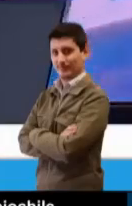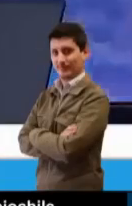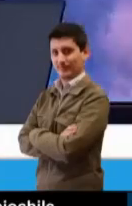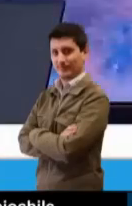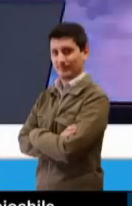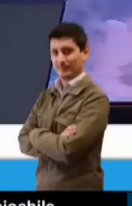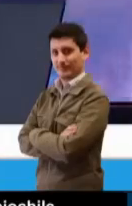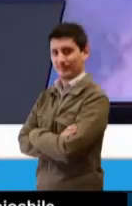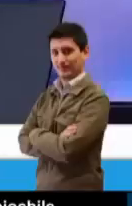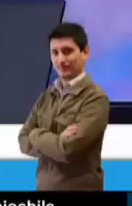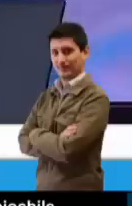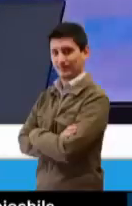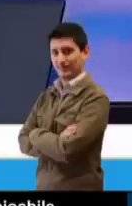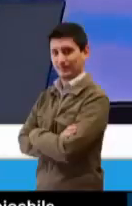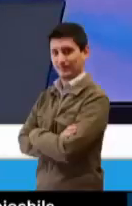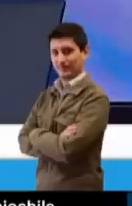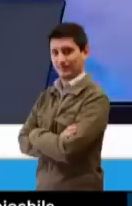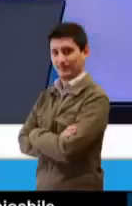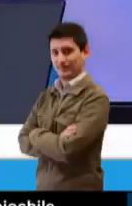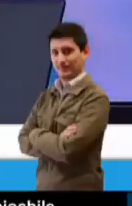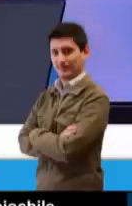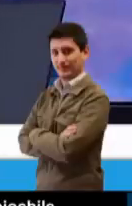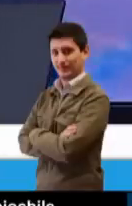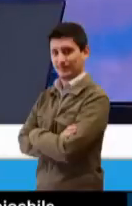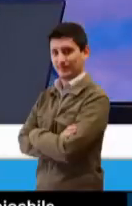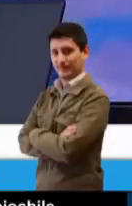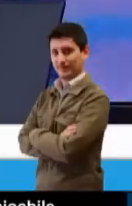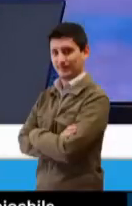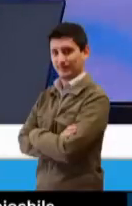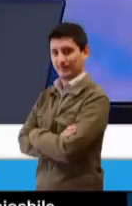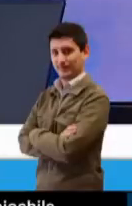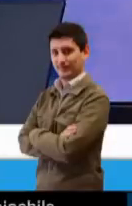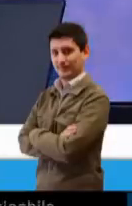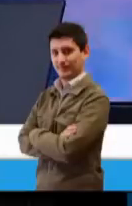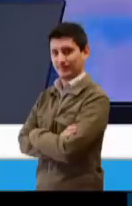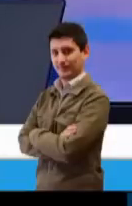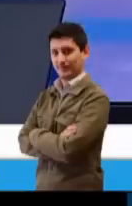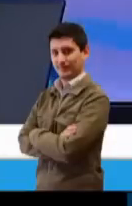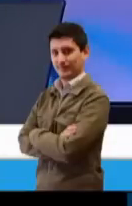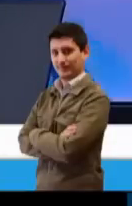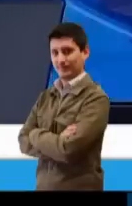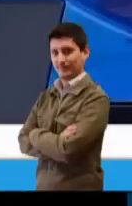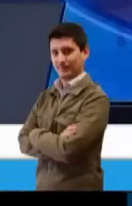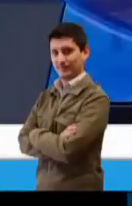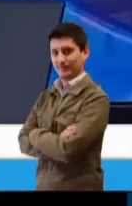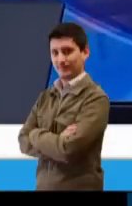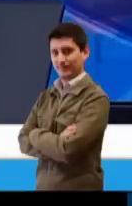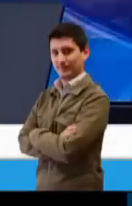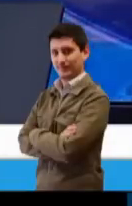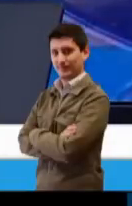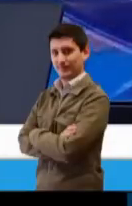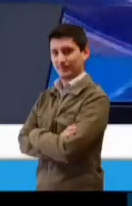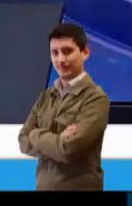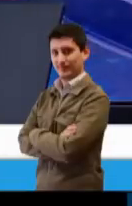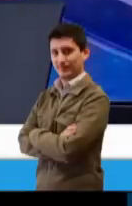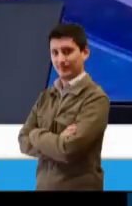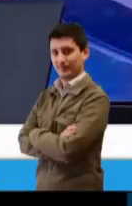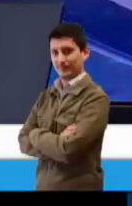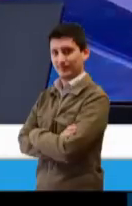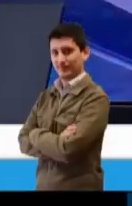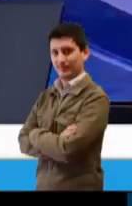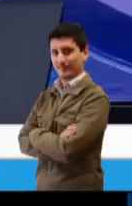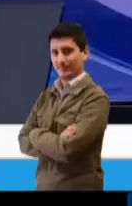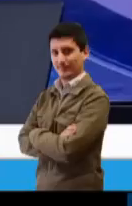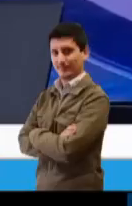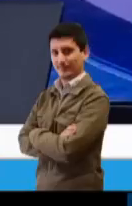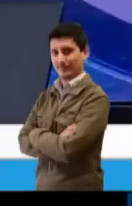votar a favor de una construcción de un centro comercial. Está el que a ella le habían dicho que no asistiera a una actividad en representación del